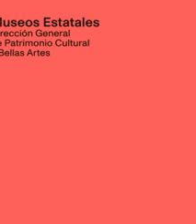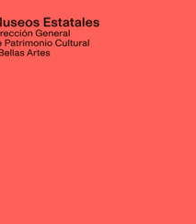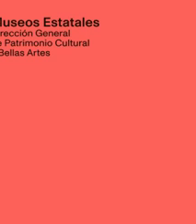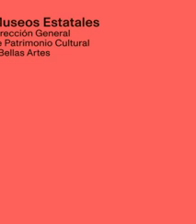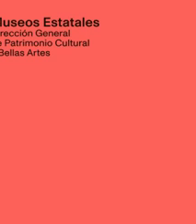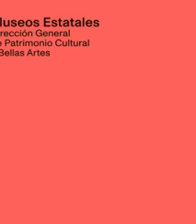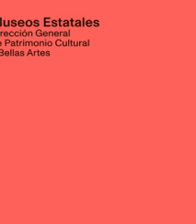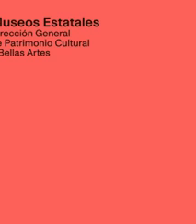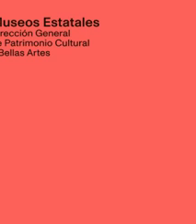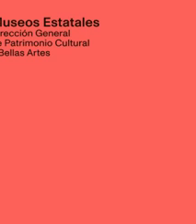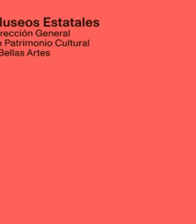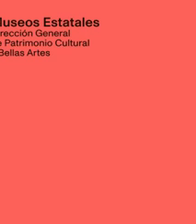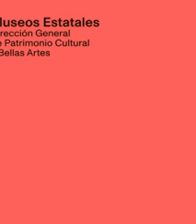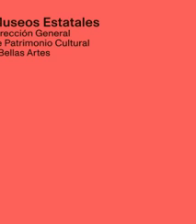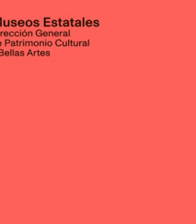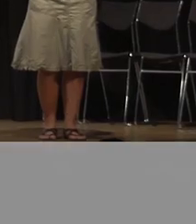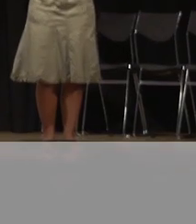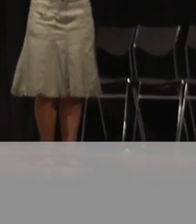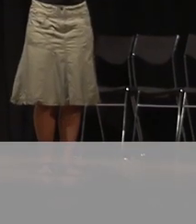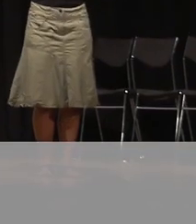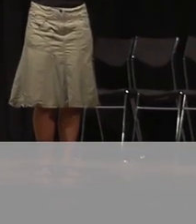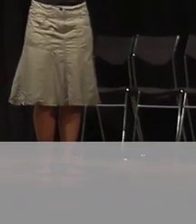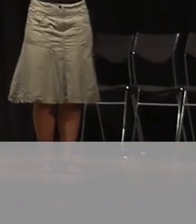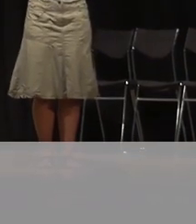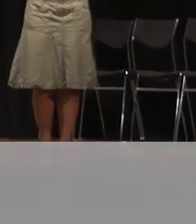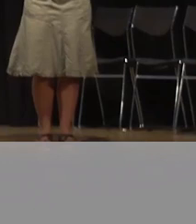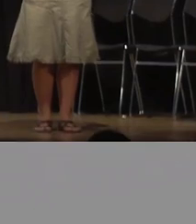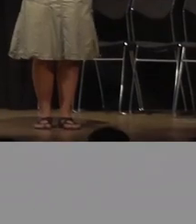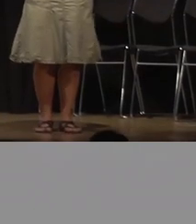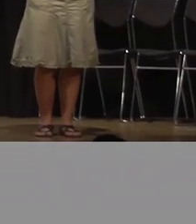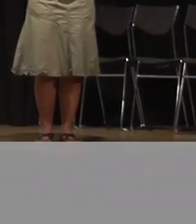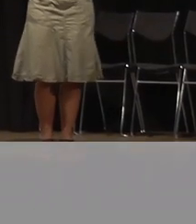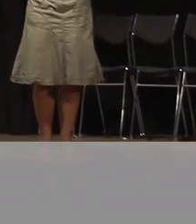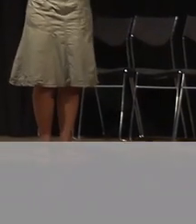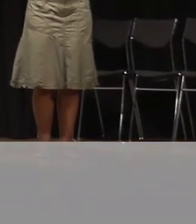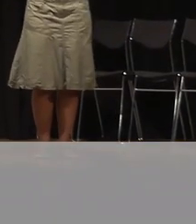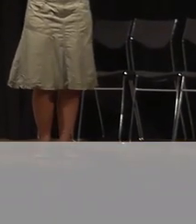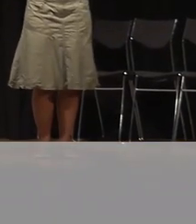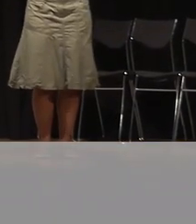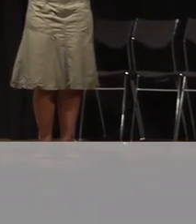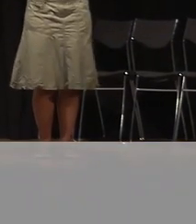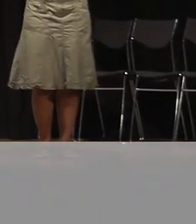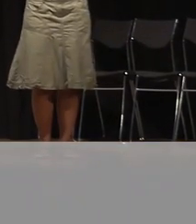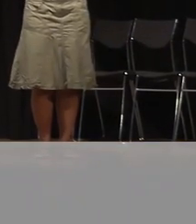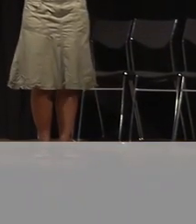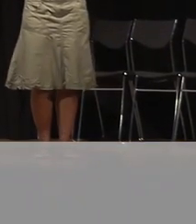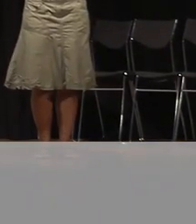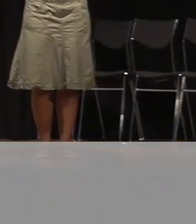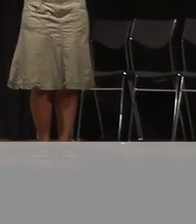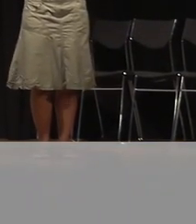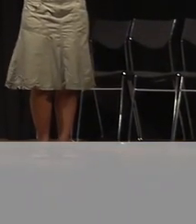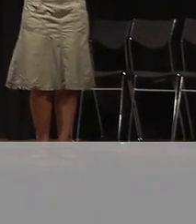Estatales, me ha correspondido daros hoy la bienvenida y abrir este acto que celebra el primer